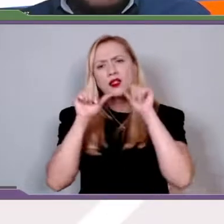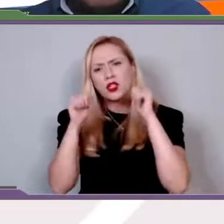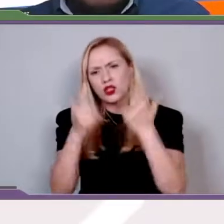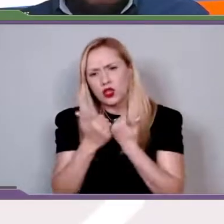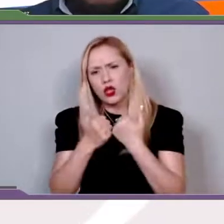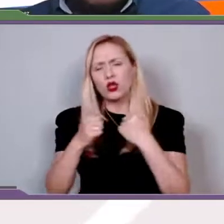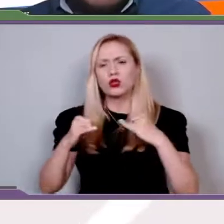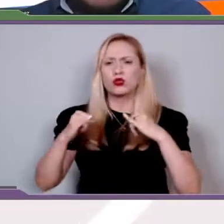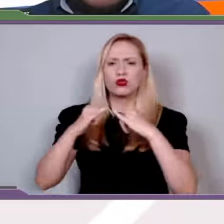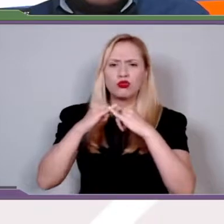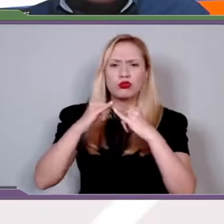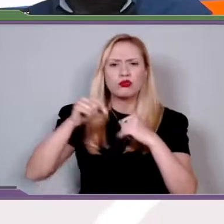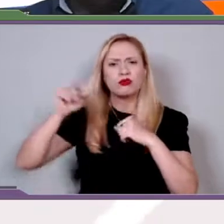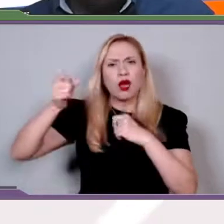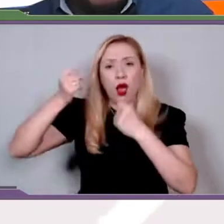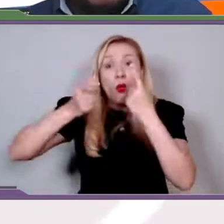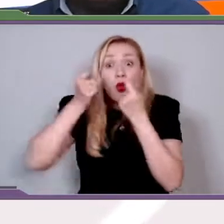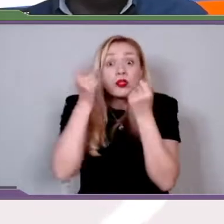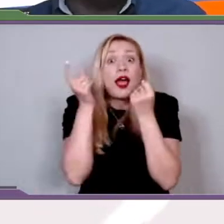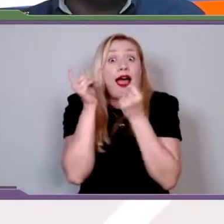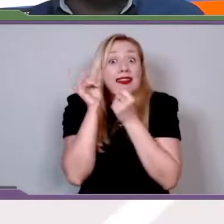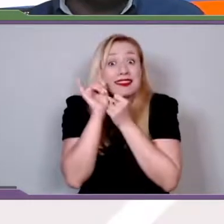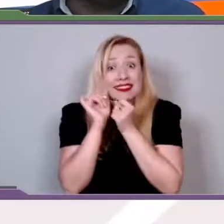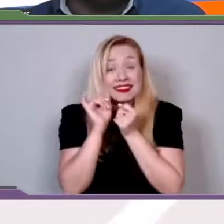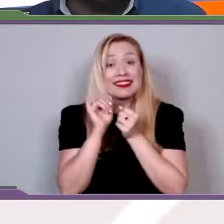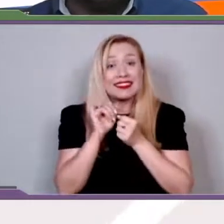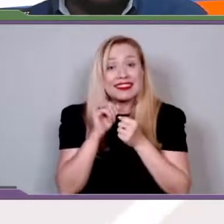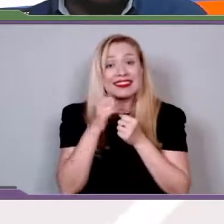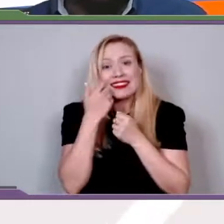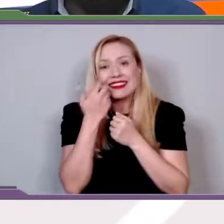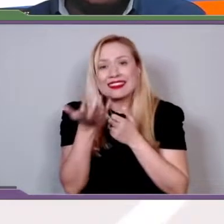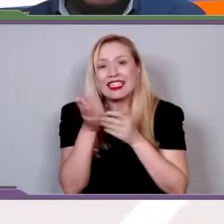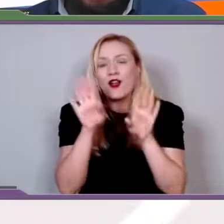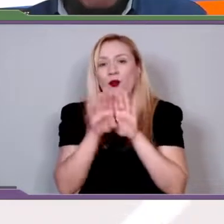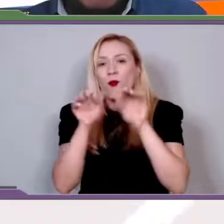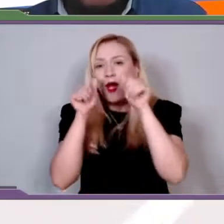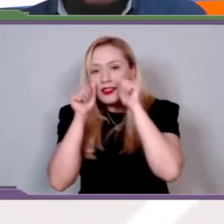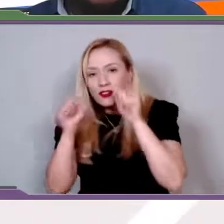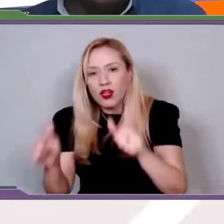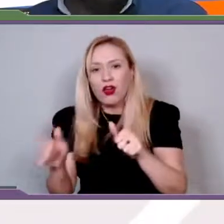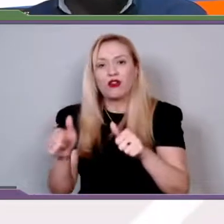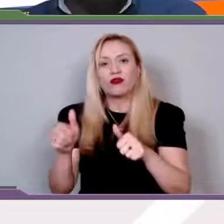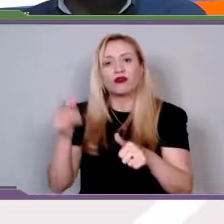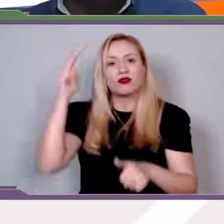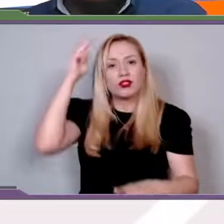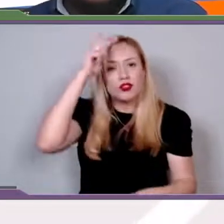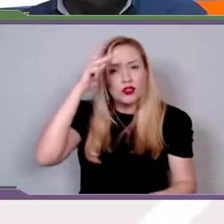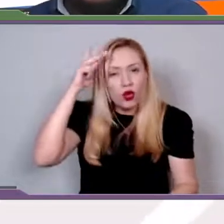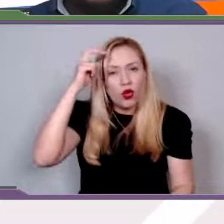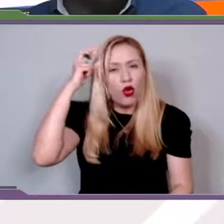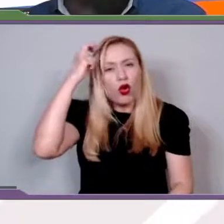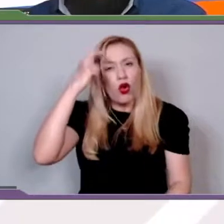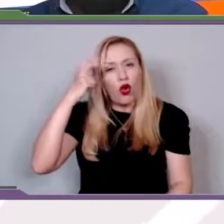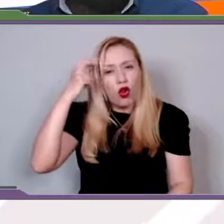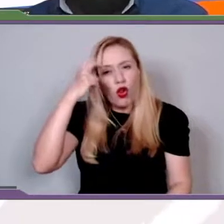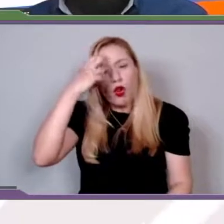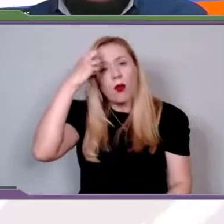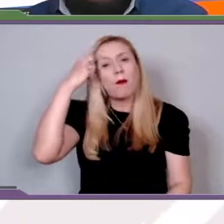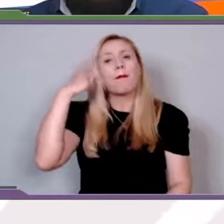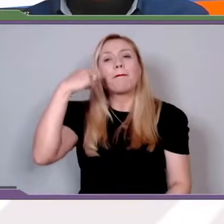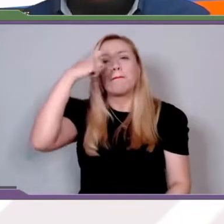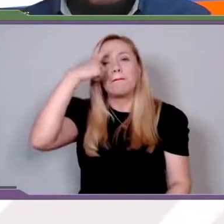sí tuvieron la forma de poder hacer los abordajes psicoterapéuticos para las personas mayores,